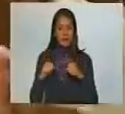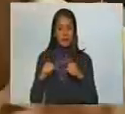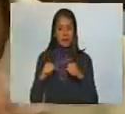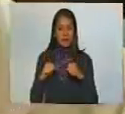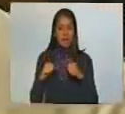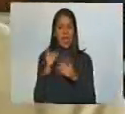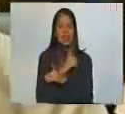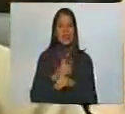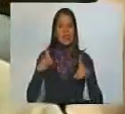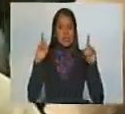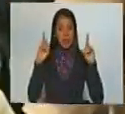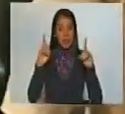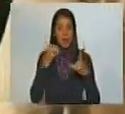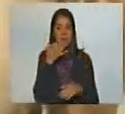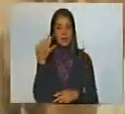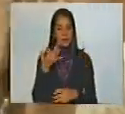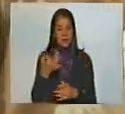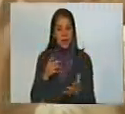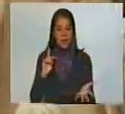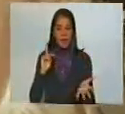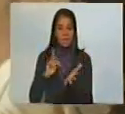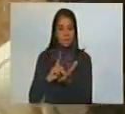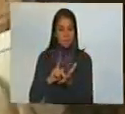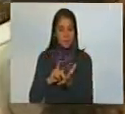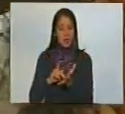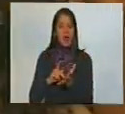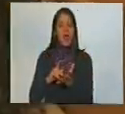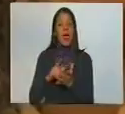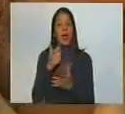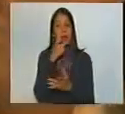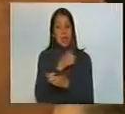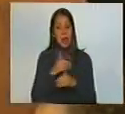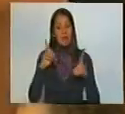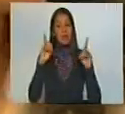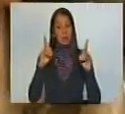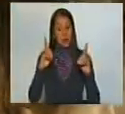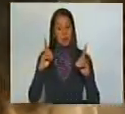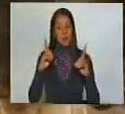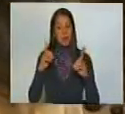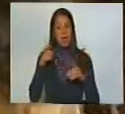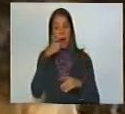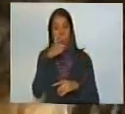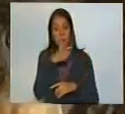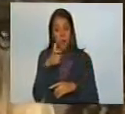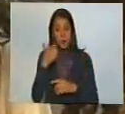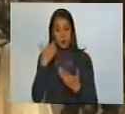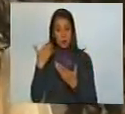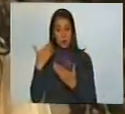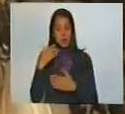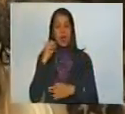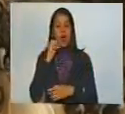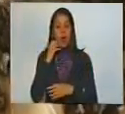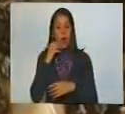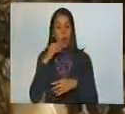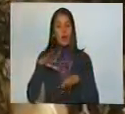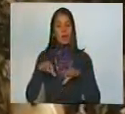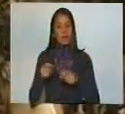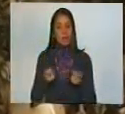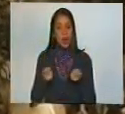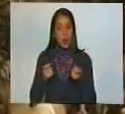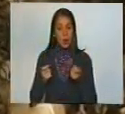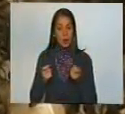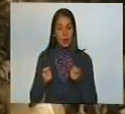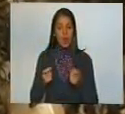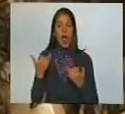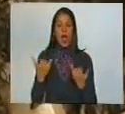la democracia participativa y protagónica de nuestro pueblo en manos de la juventud. Yo quiero entonces invitar a la presidenta